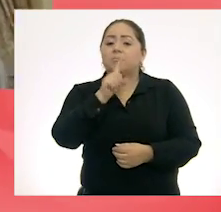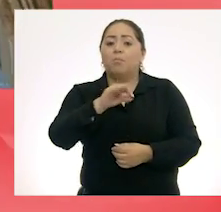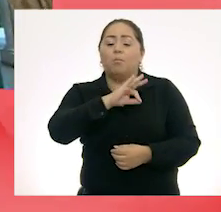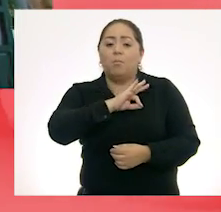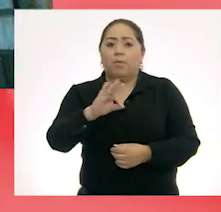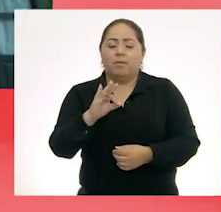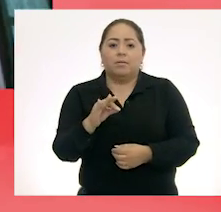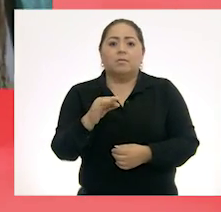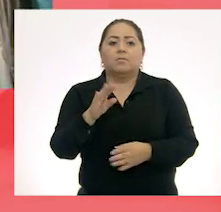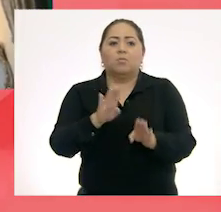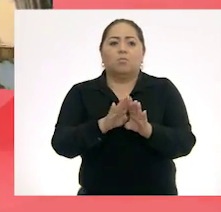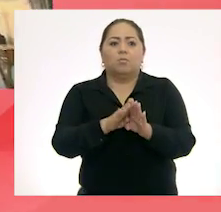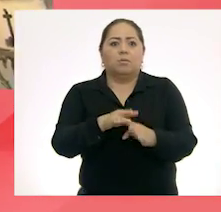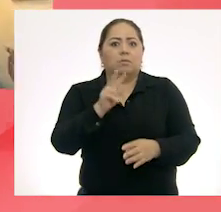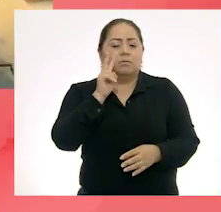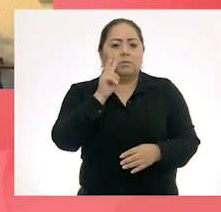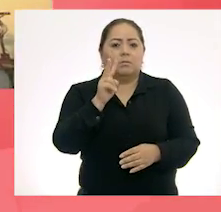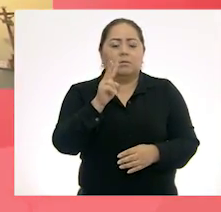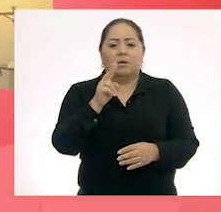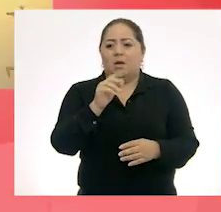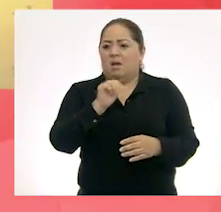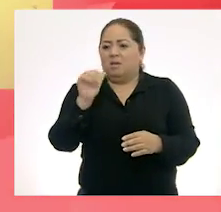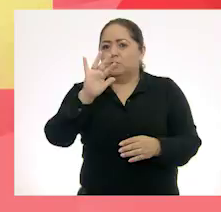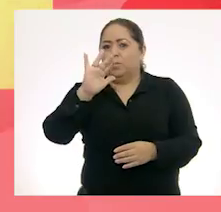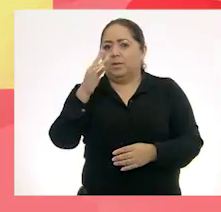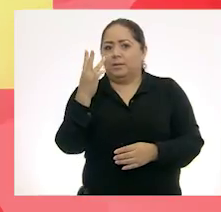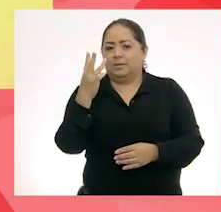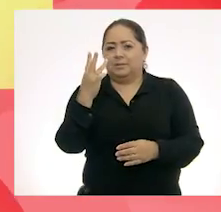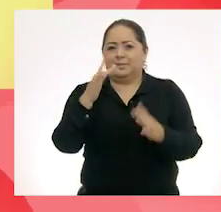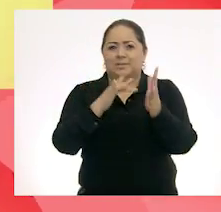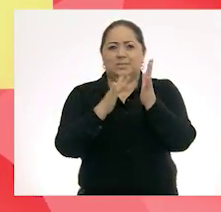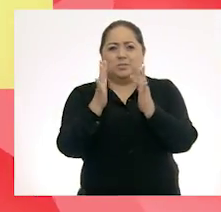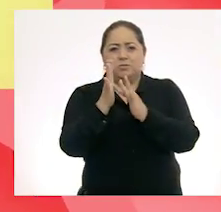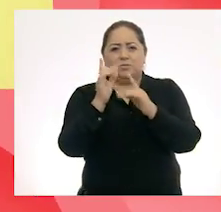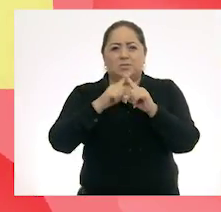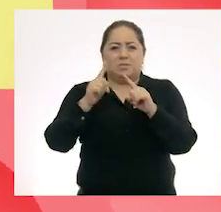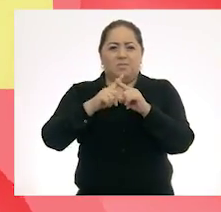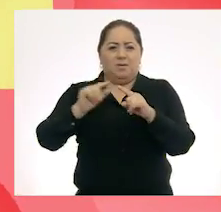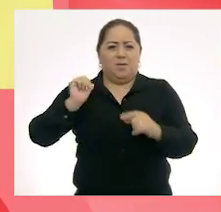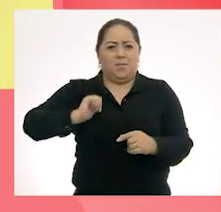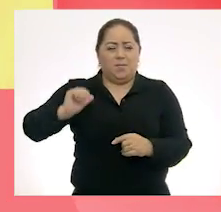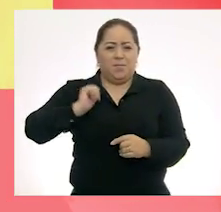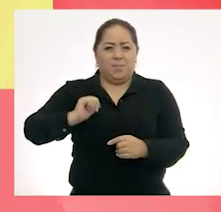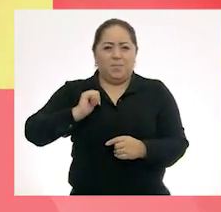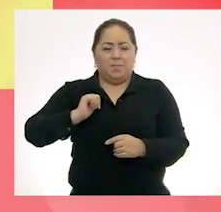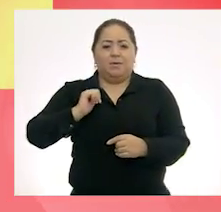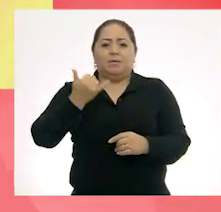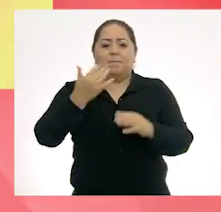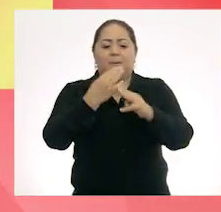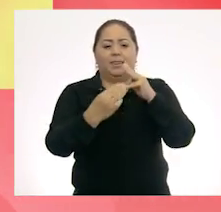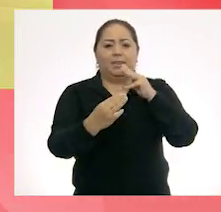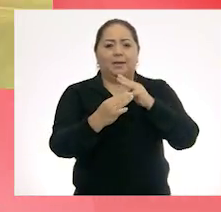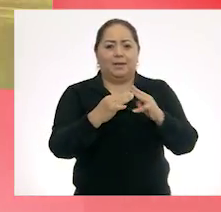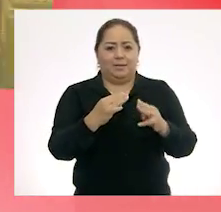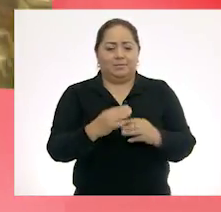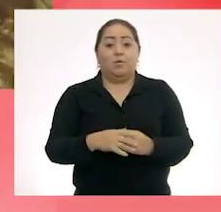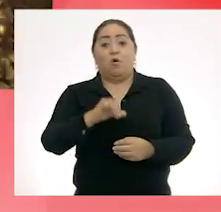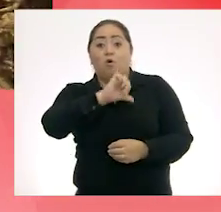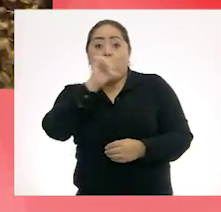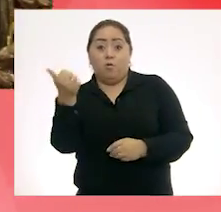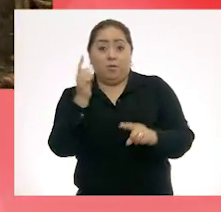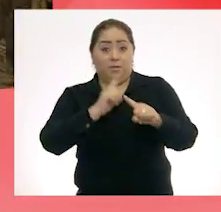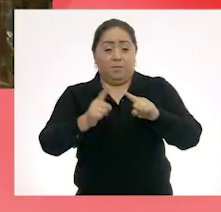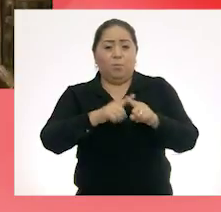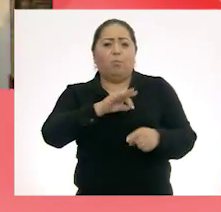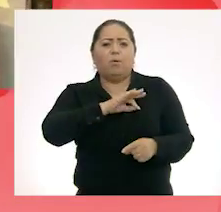podemos admirar una impresionante colección de 53 Cristos de diferentes épocas, estilos y materiales. Otra